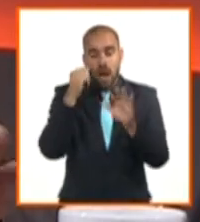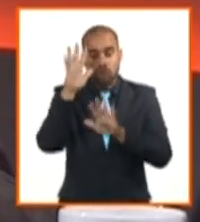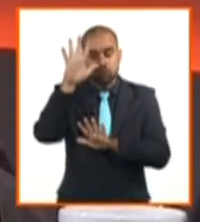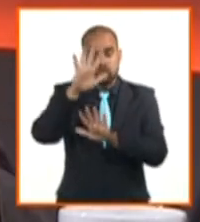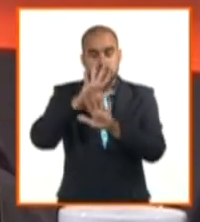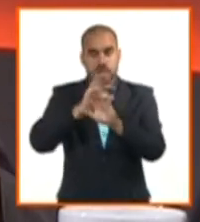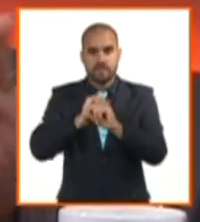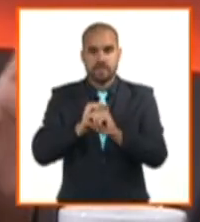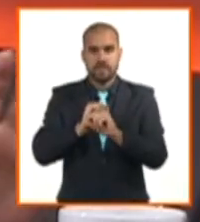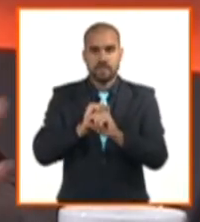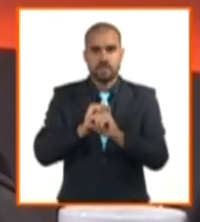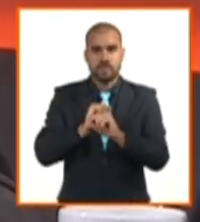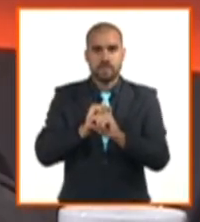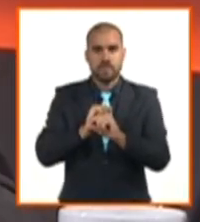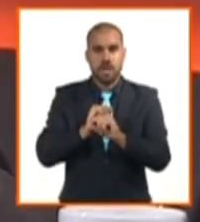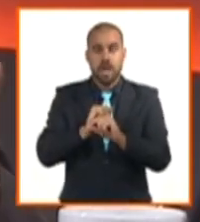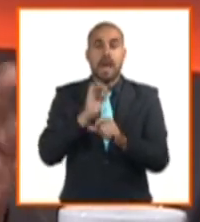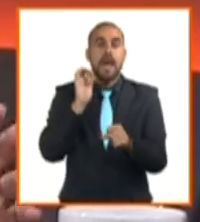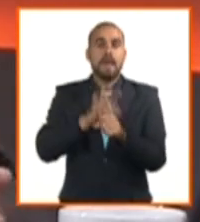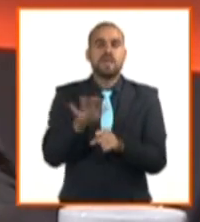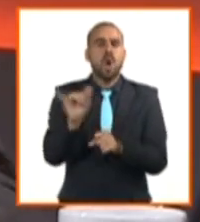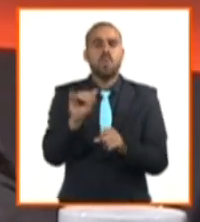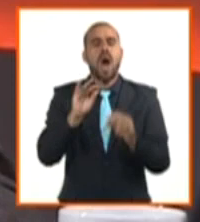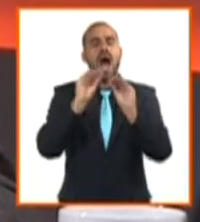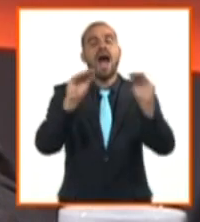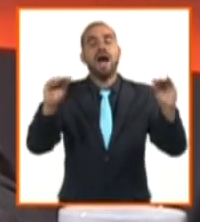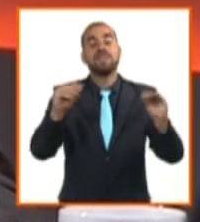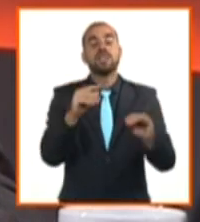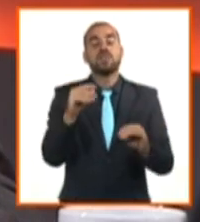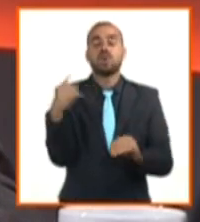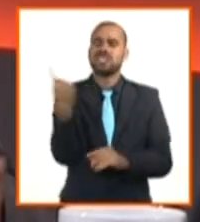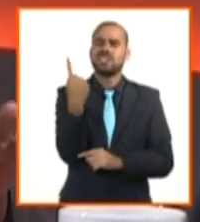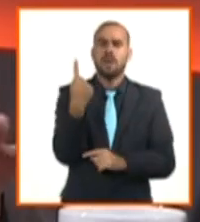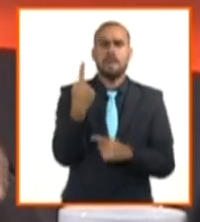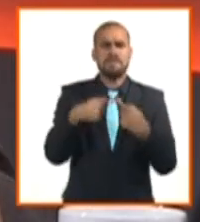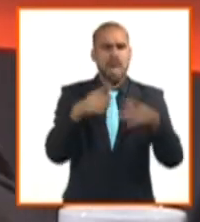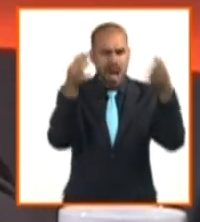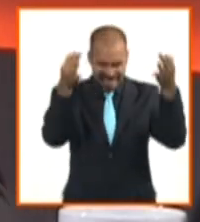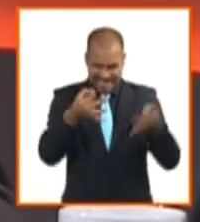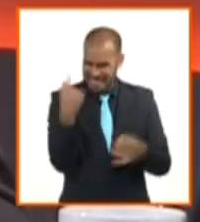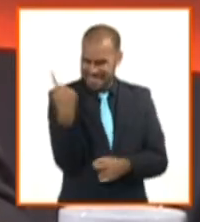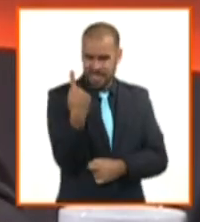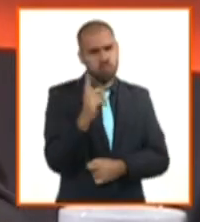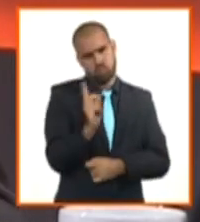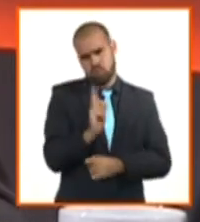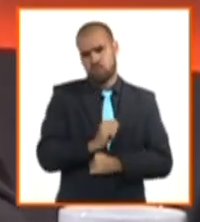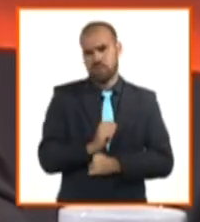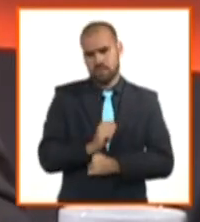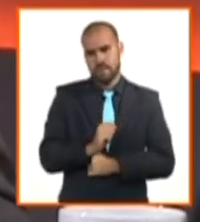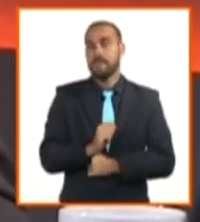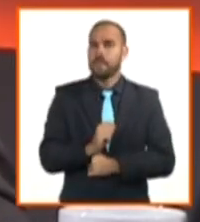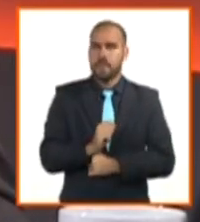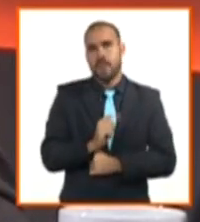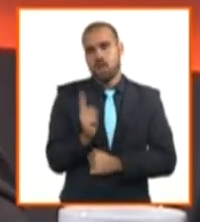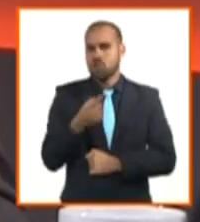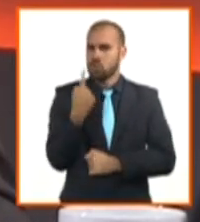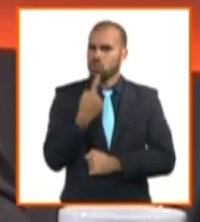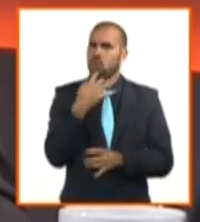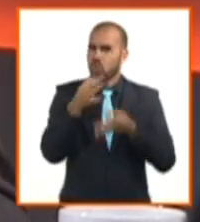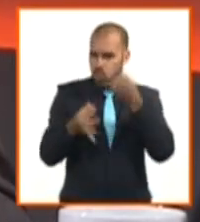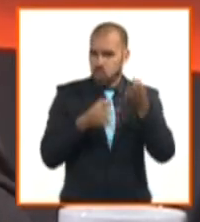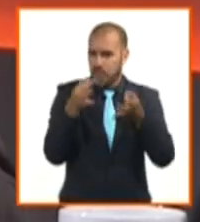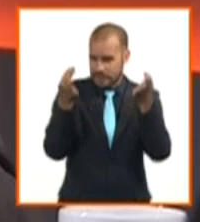como si fueran avisos del ciclo tropical que no son tales para tal claro lo que estamos hablando